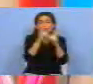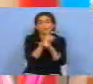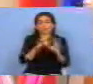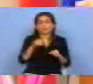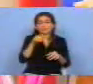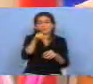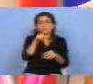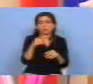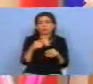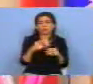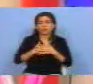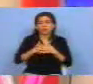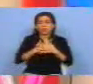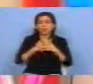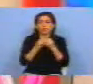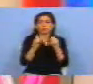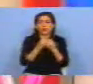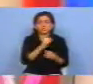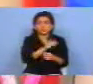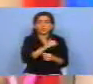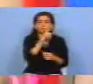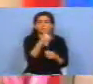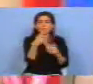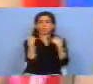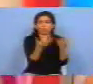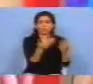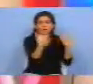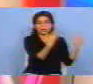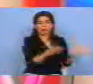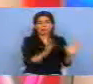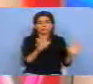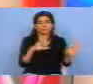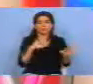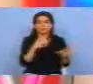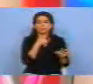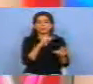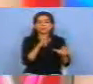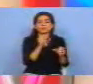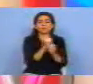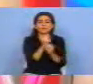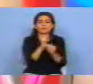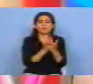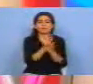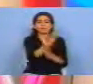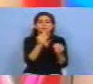un problema pero yo los quiero mucho los bancos los avalo y son la gente con la que yo quiero